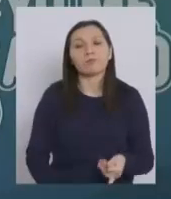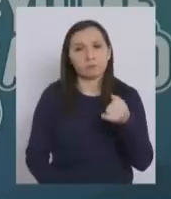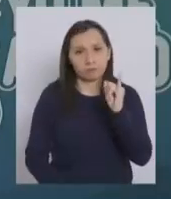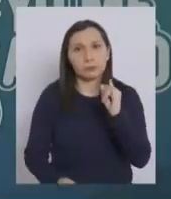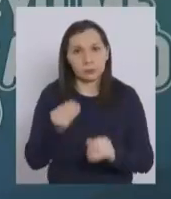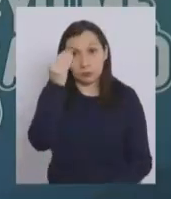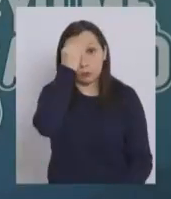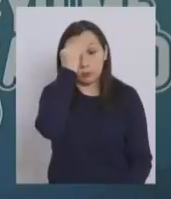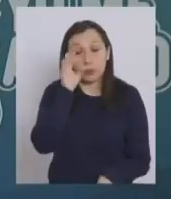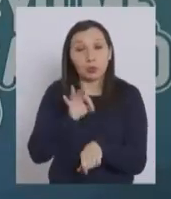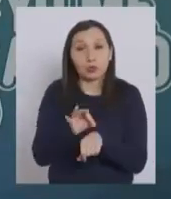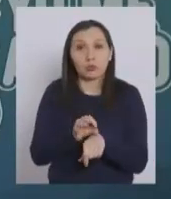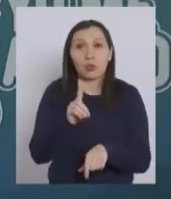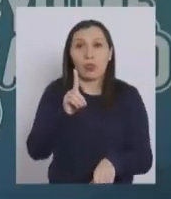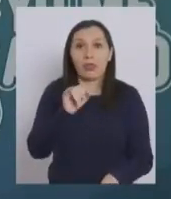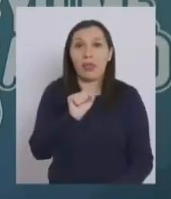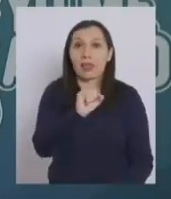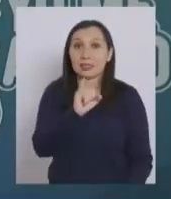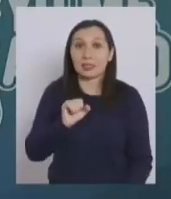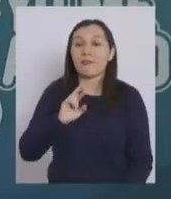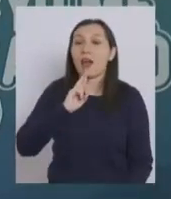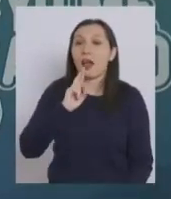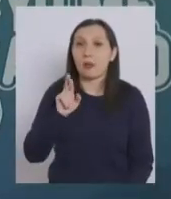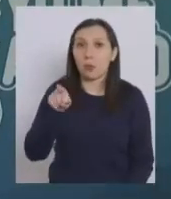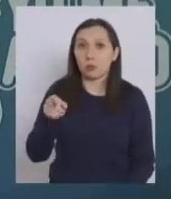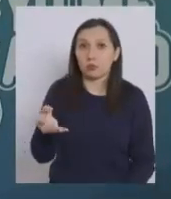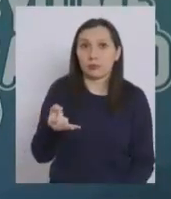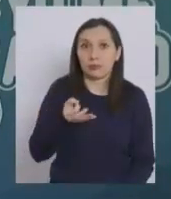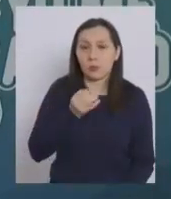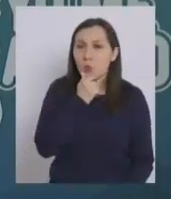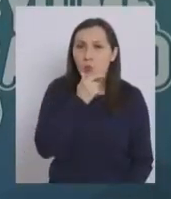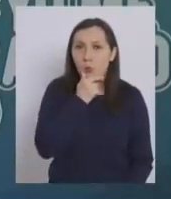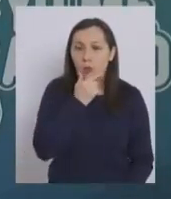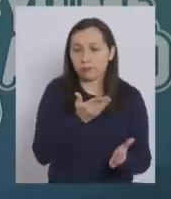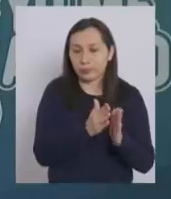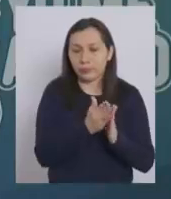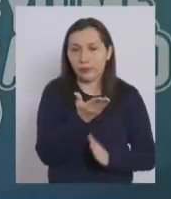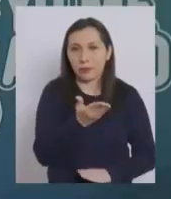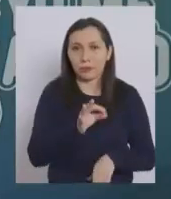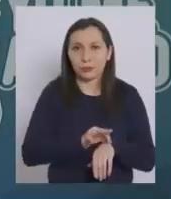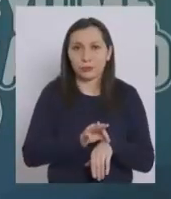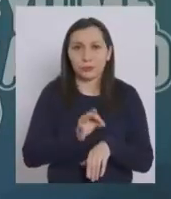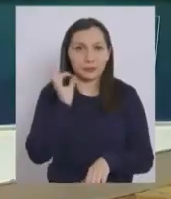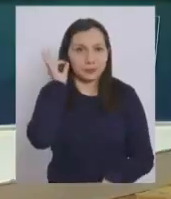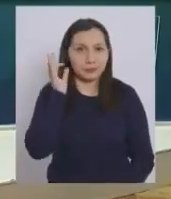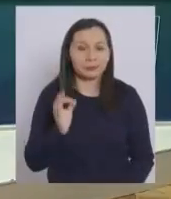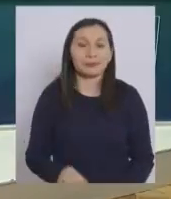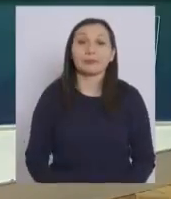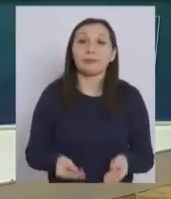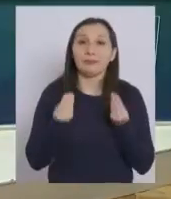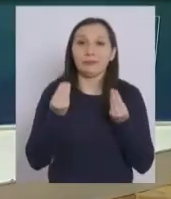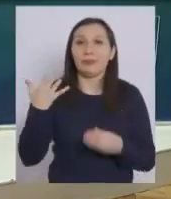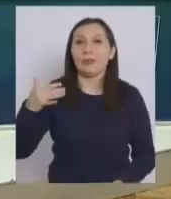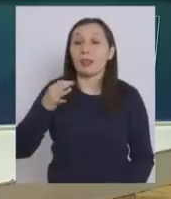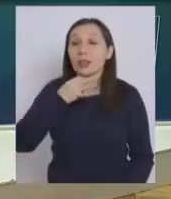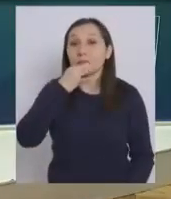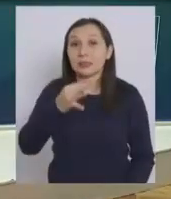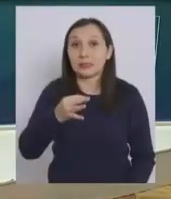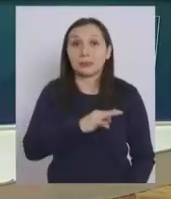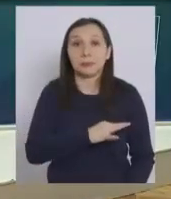estamos preocupados. La doctora Daza contestará ante esta duda. Por favor, doctora Daza. Bueno, es importante decir que